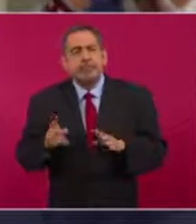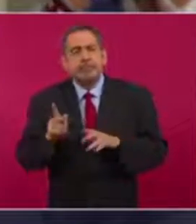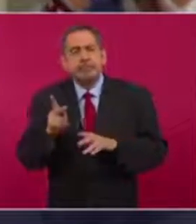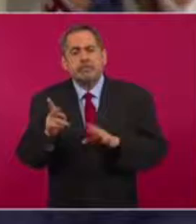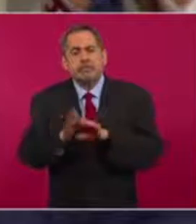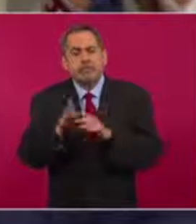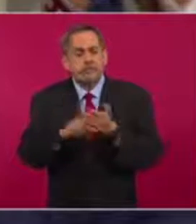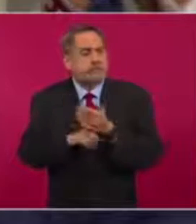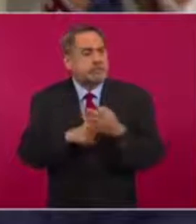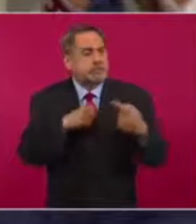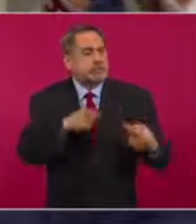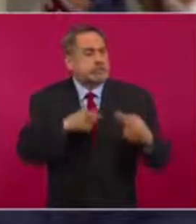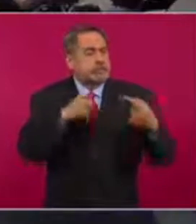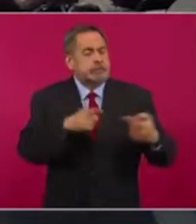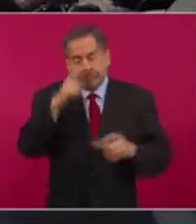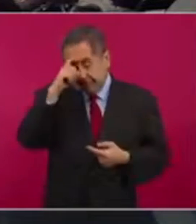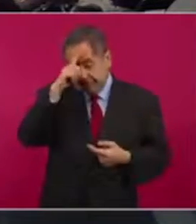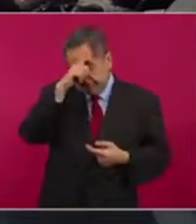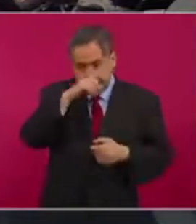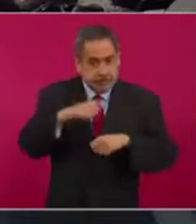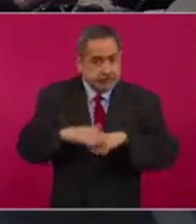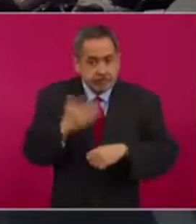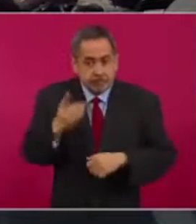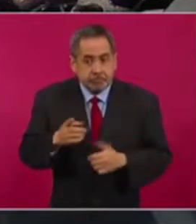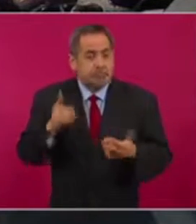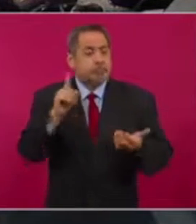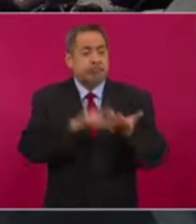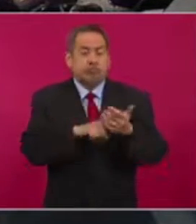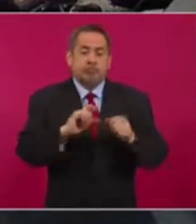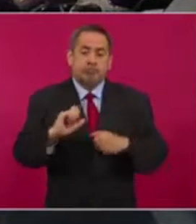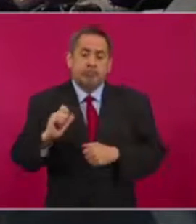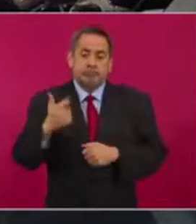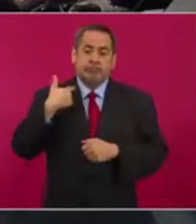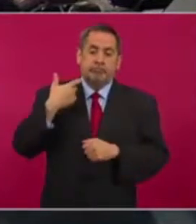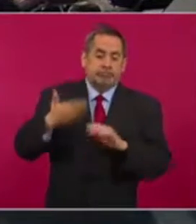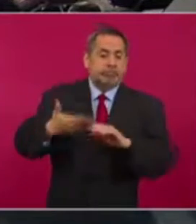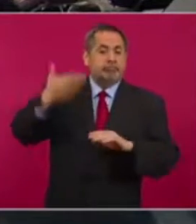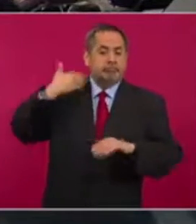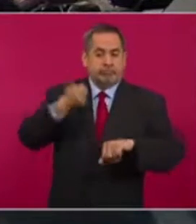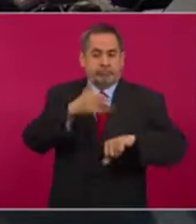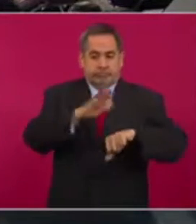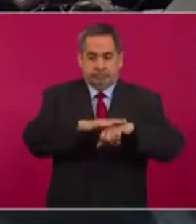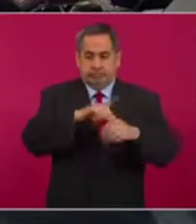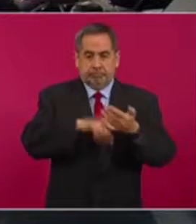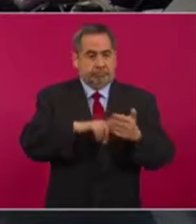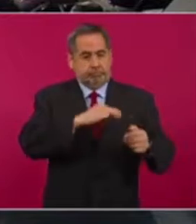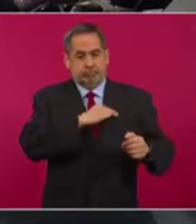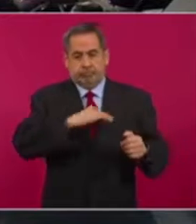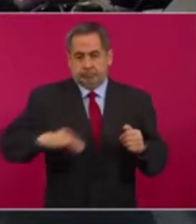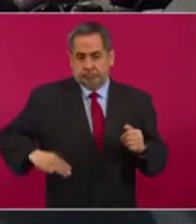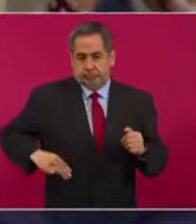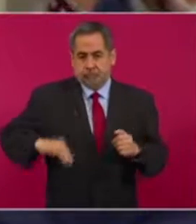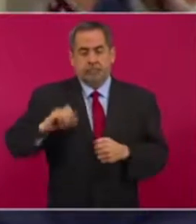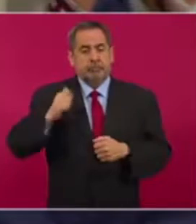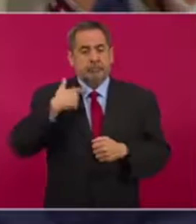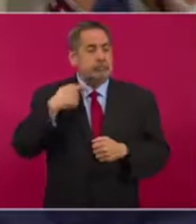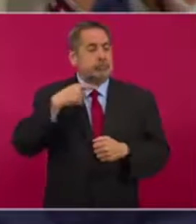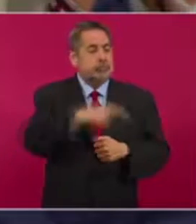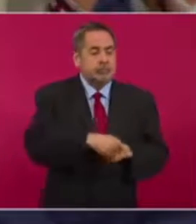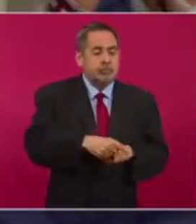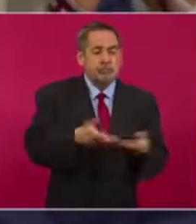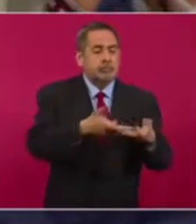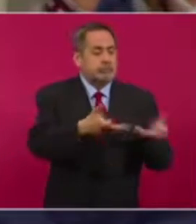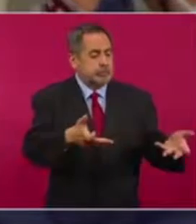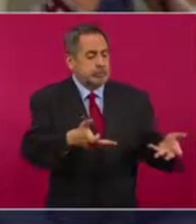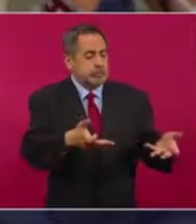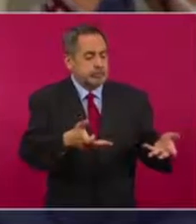yendo contracorriente, porque sabemos que en la administración pasada a nivel municipal se cambió el uso del suelo